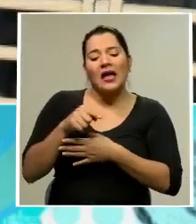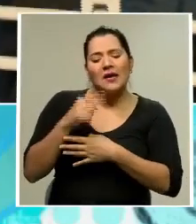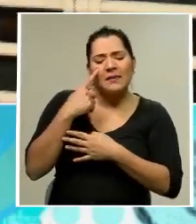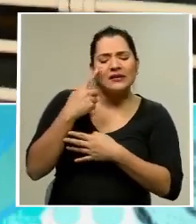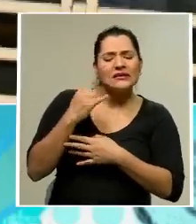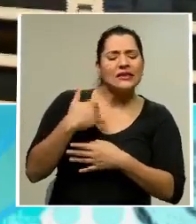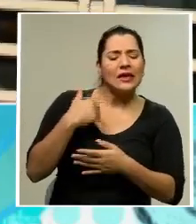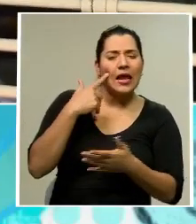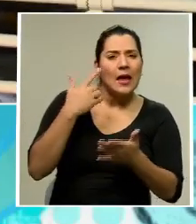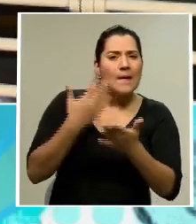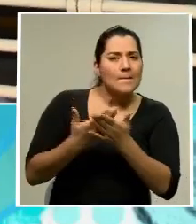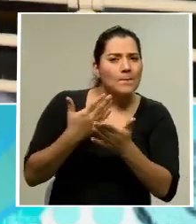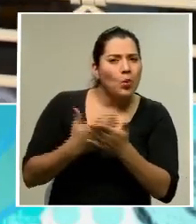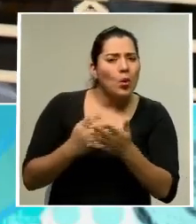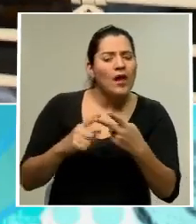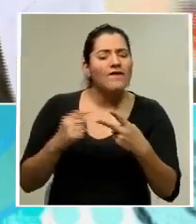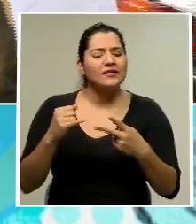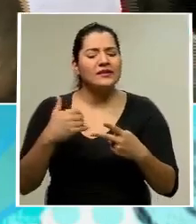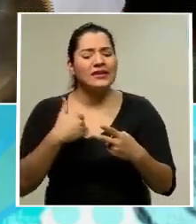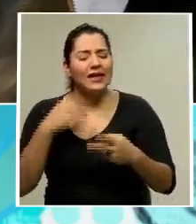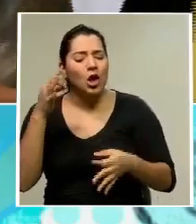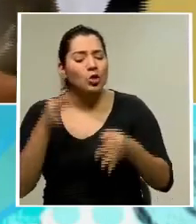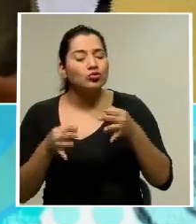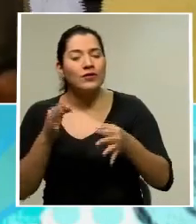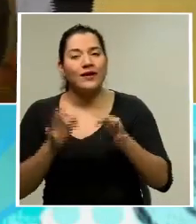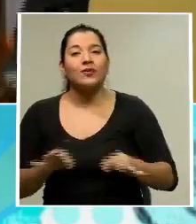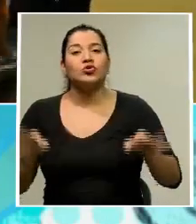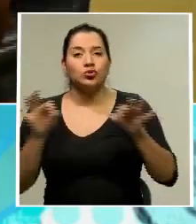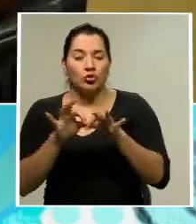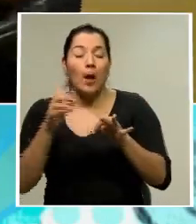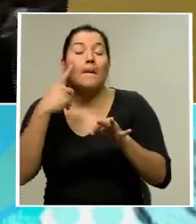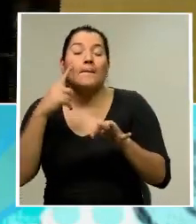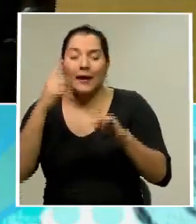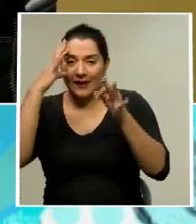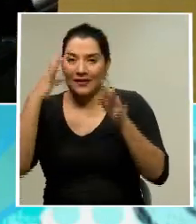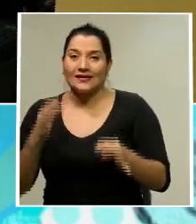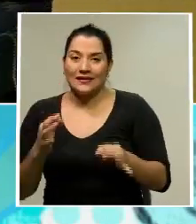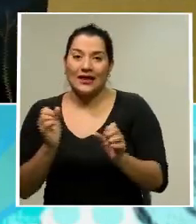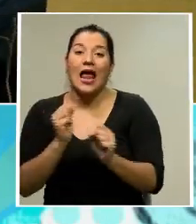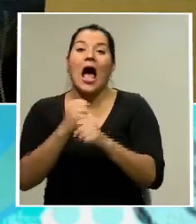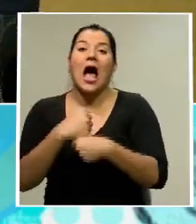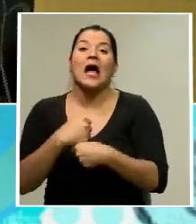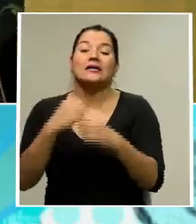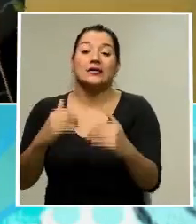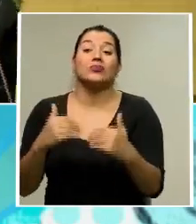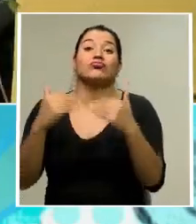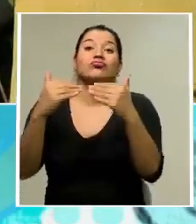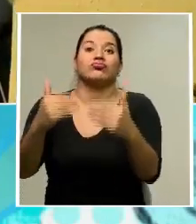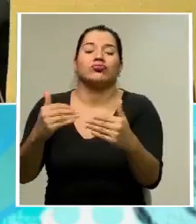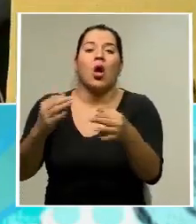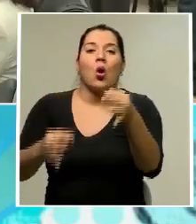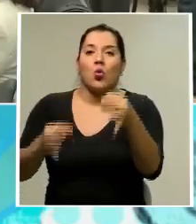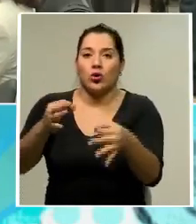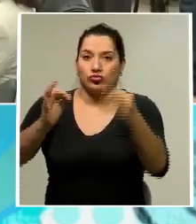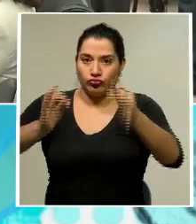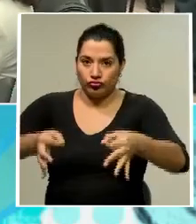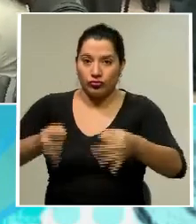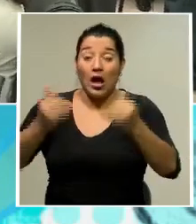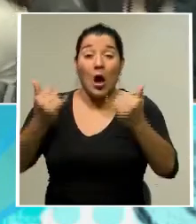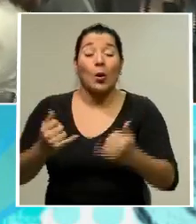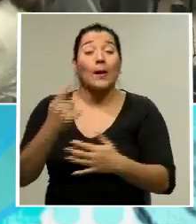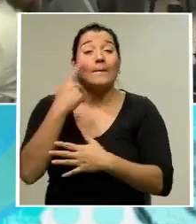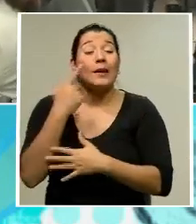argumentos, si hay elementos importantes que puedan hacer que esto se lleve a un juicio. Veamos parte de lo que